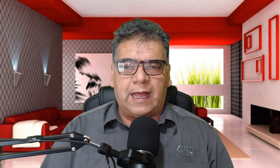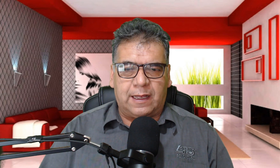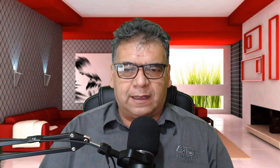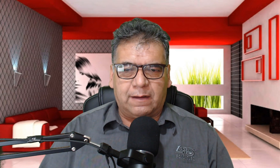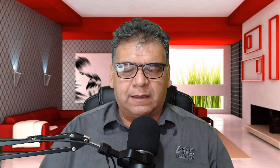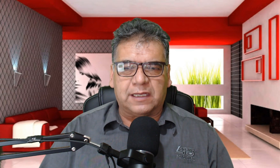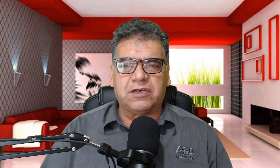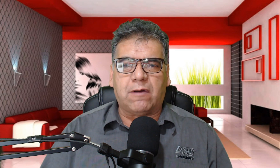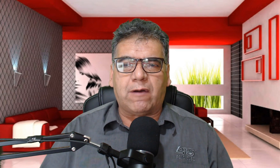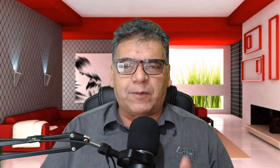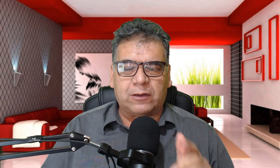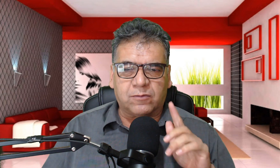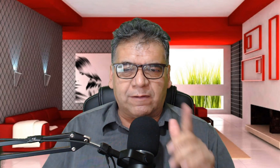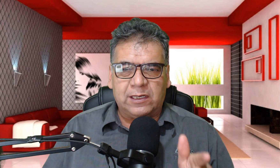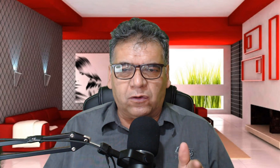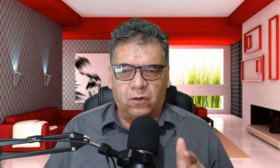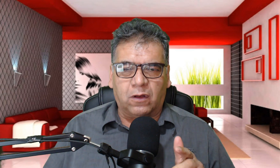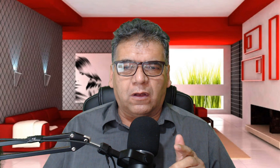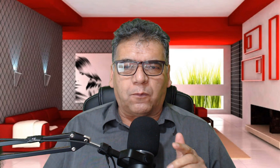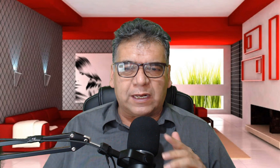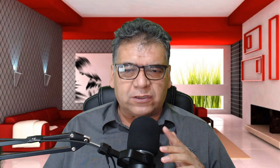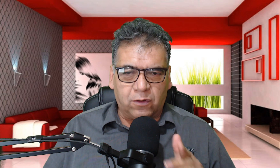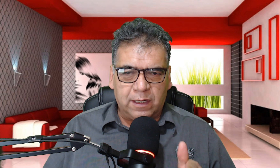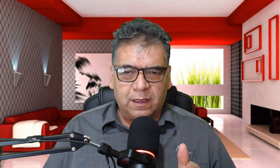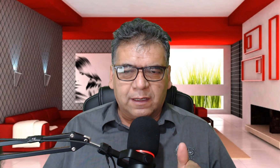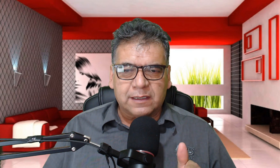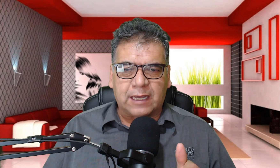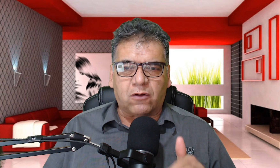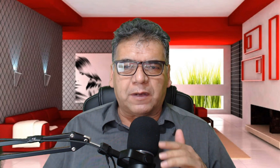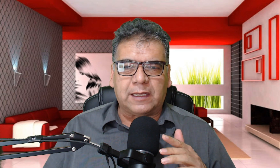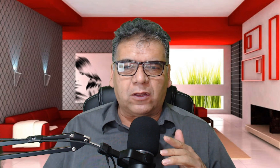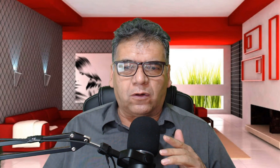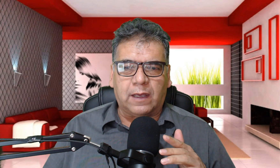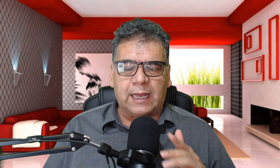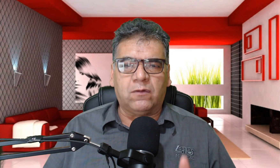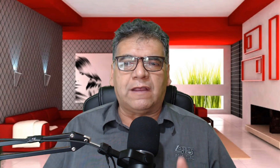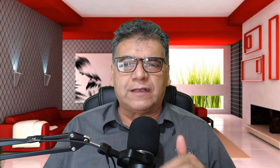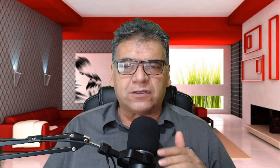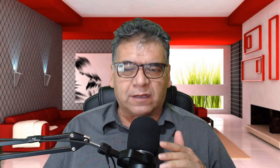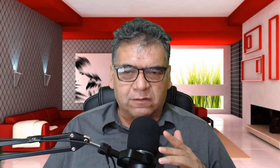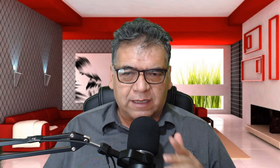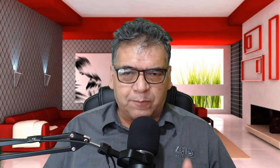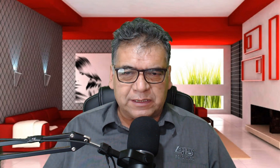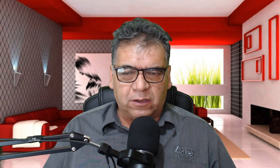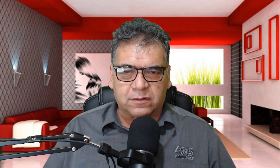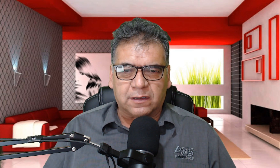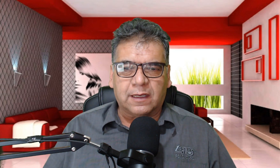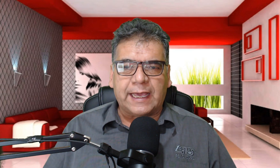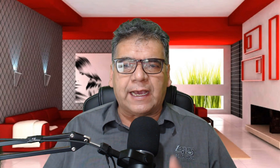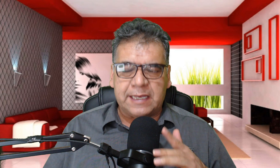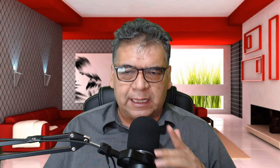gobernatura de Chihuahua para el 2021. Por eso hoy se ha convertido en un defensor de los